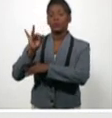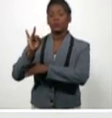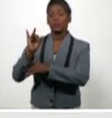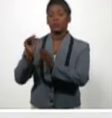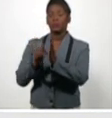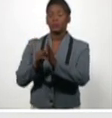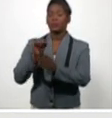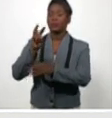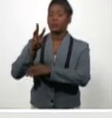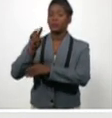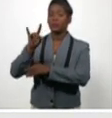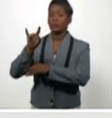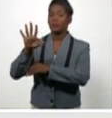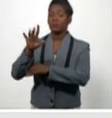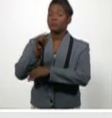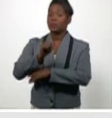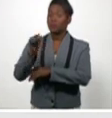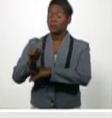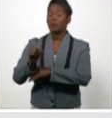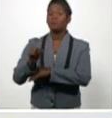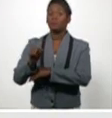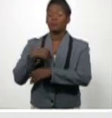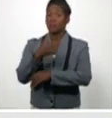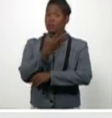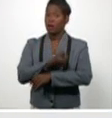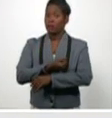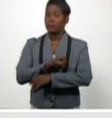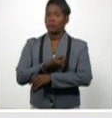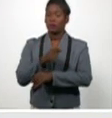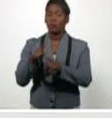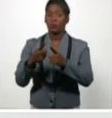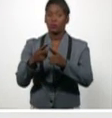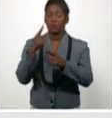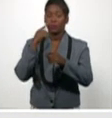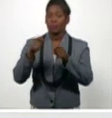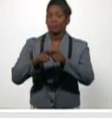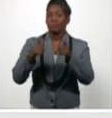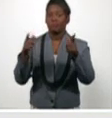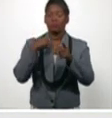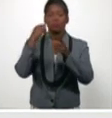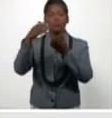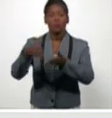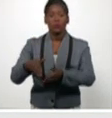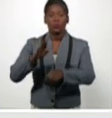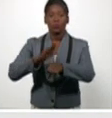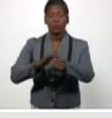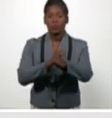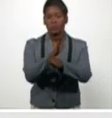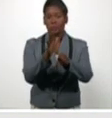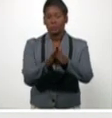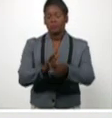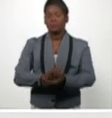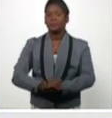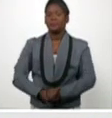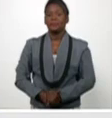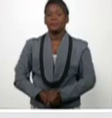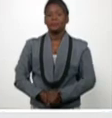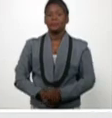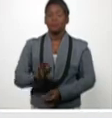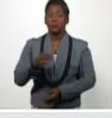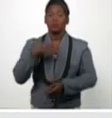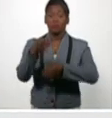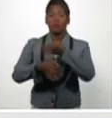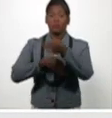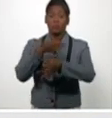2.447.395 personas que han perdido la vida como consecuencia de esta enfermedad, que, como dije, da una letalidad